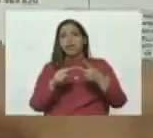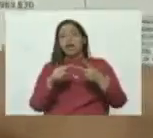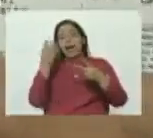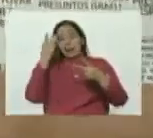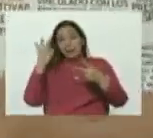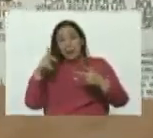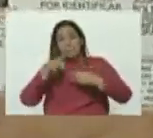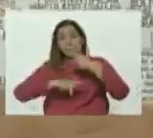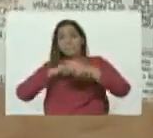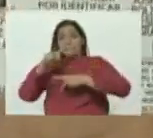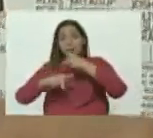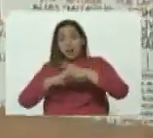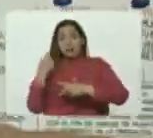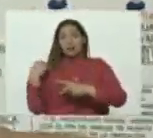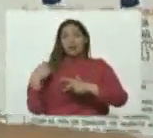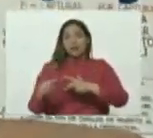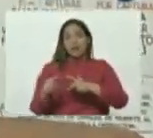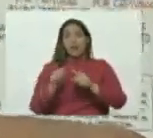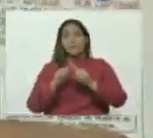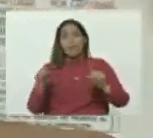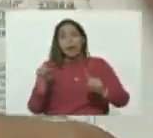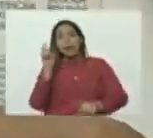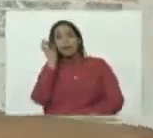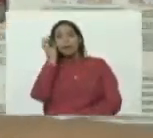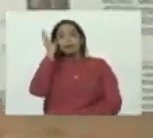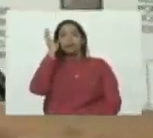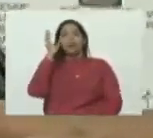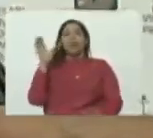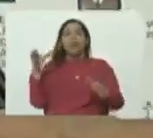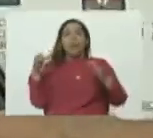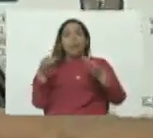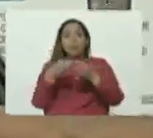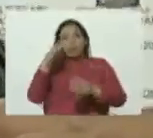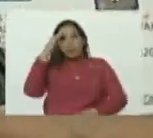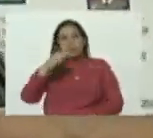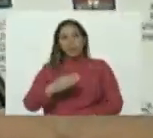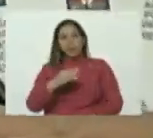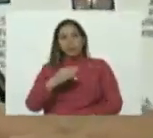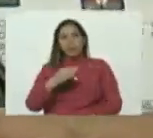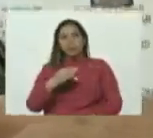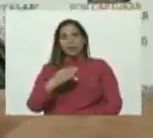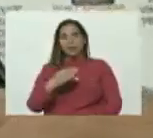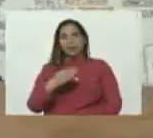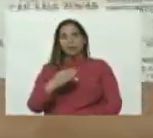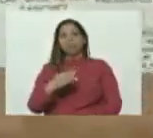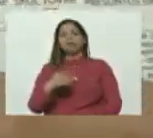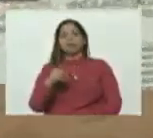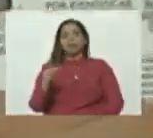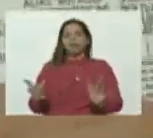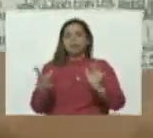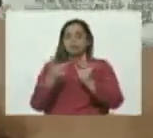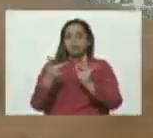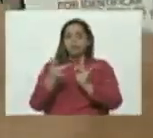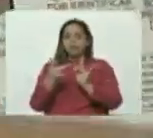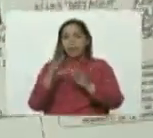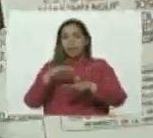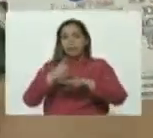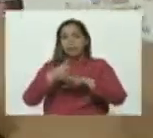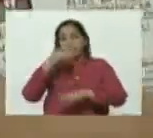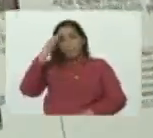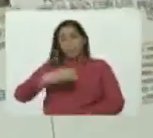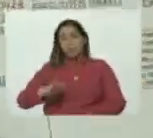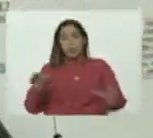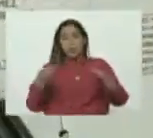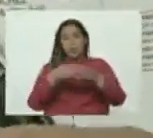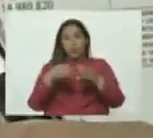tenía para crear una junta militar con el padre como jefe de esa junta militar,